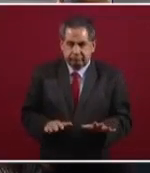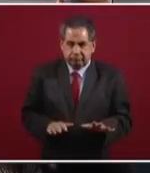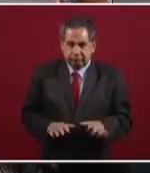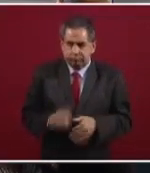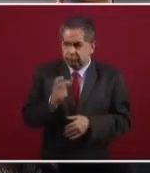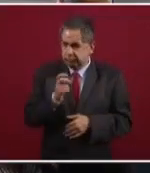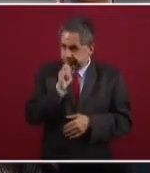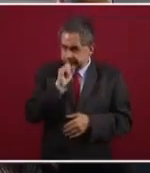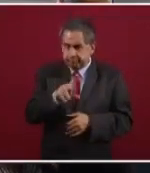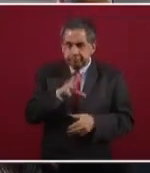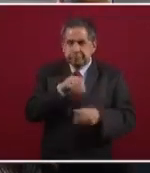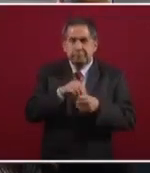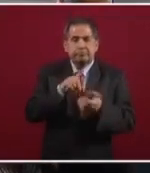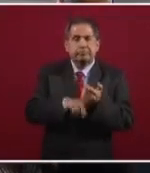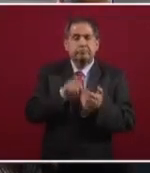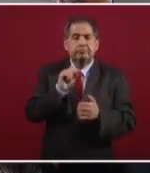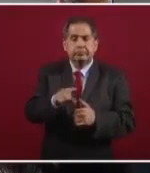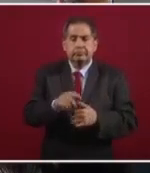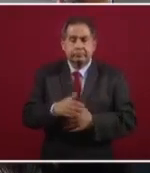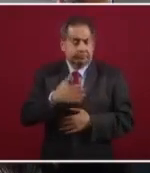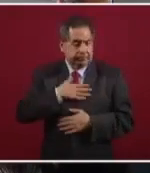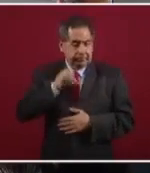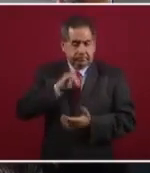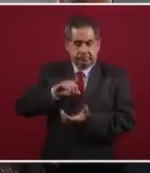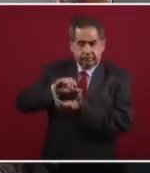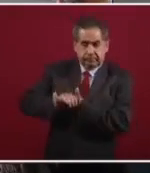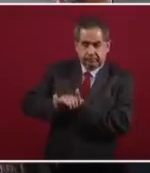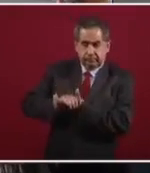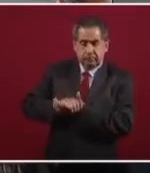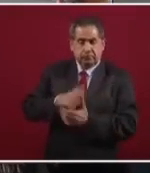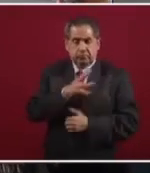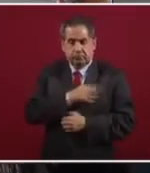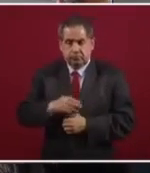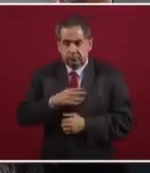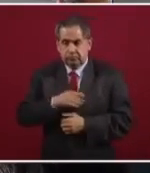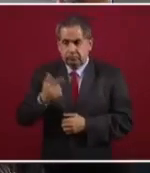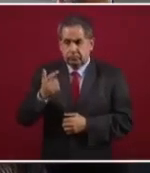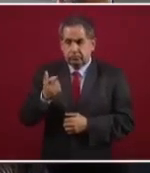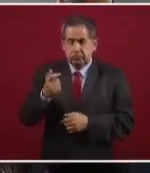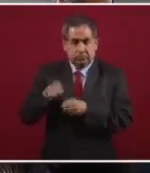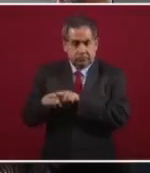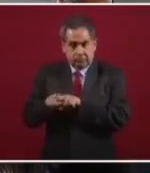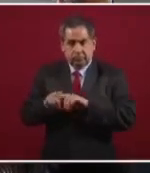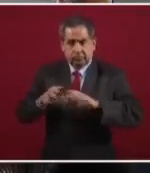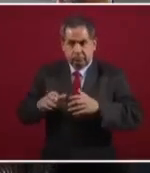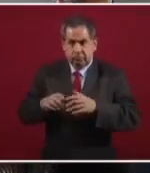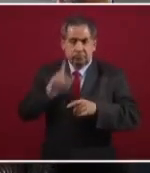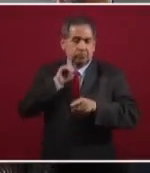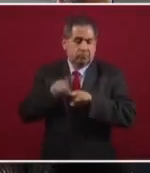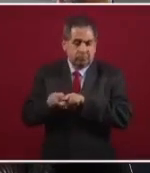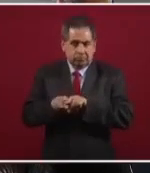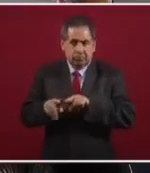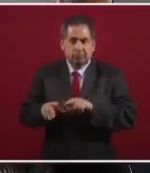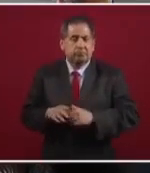Esto incluye a mi esposa, hijos, hermanos,